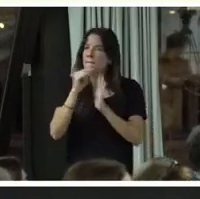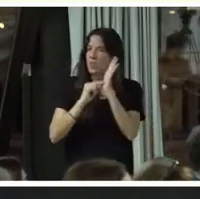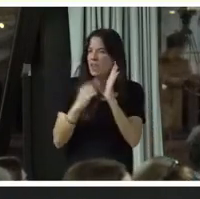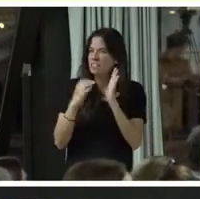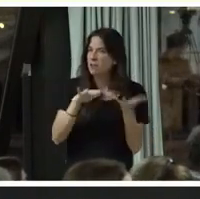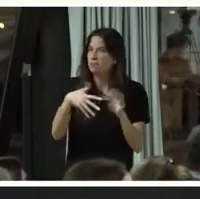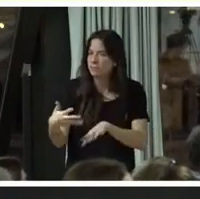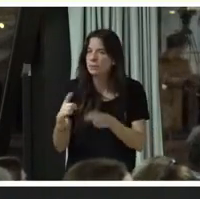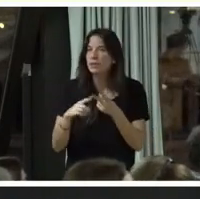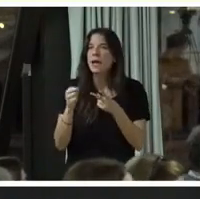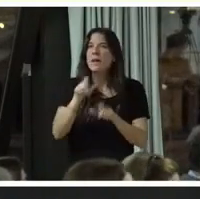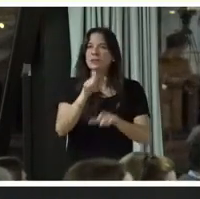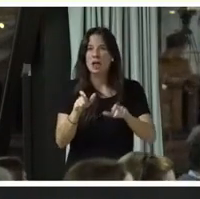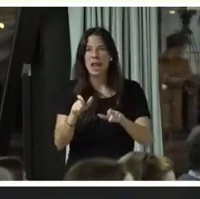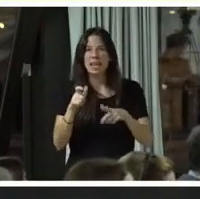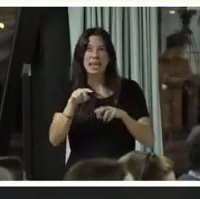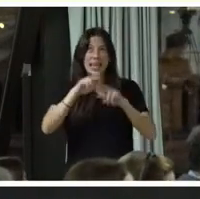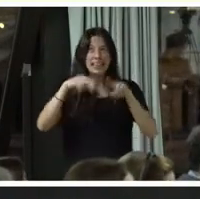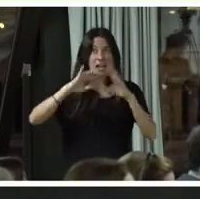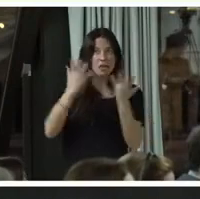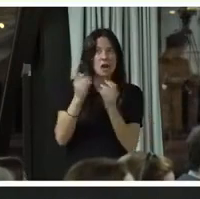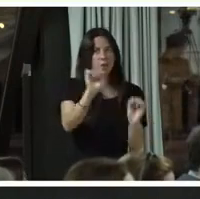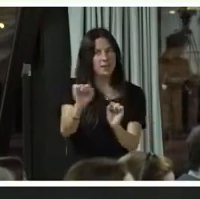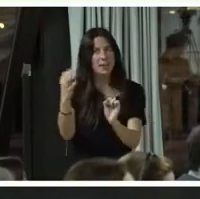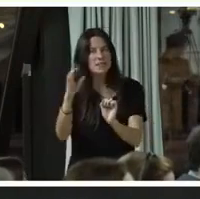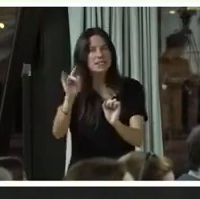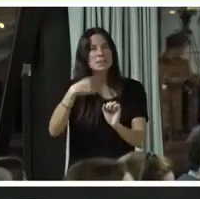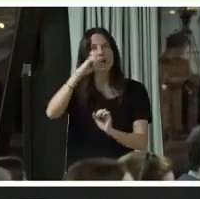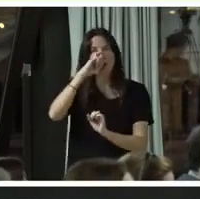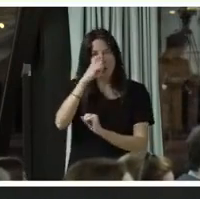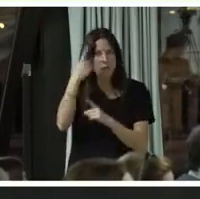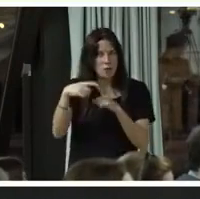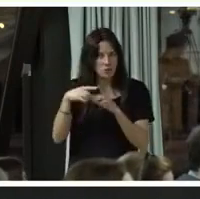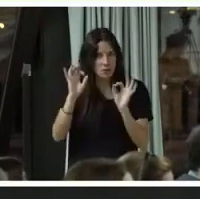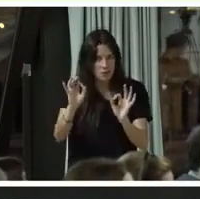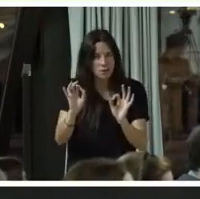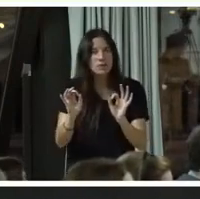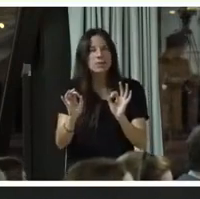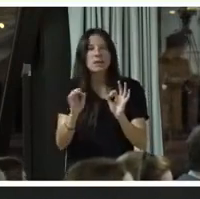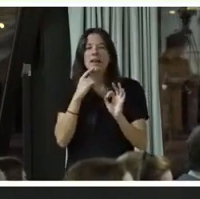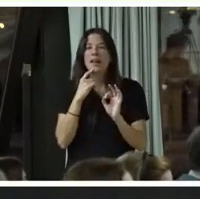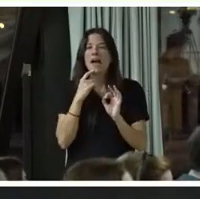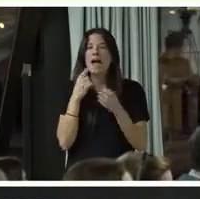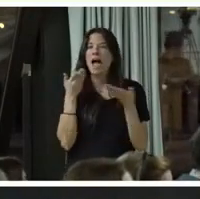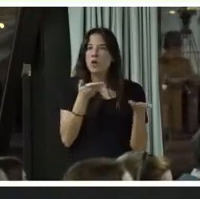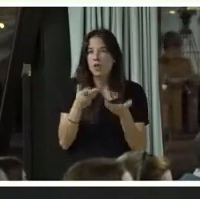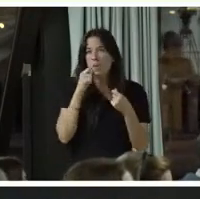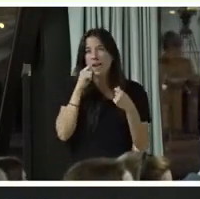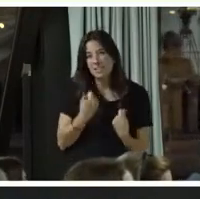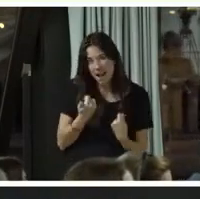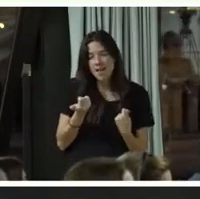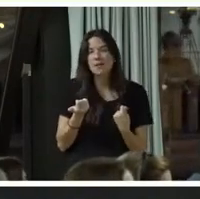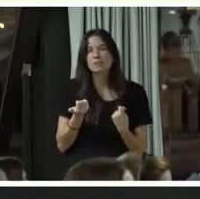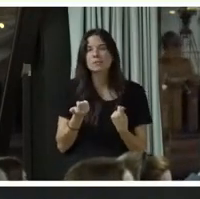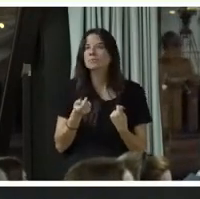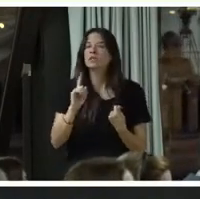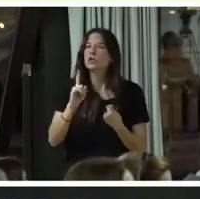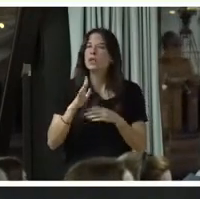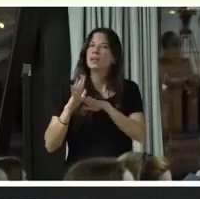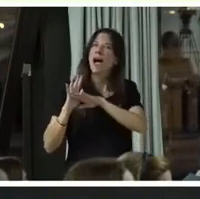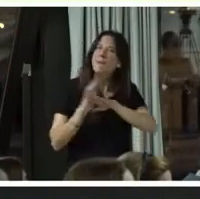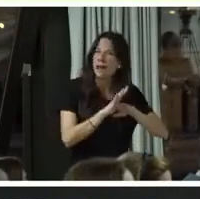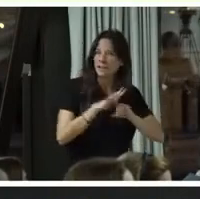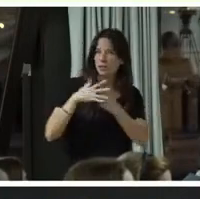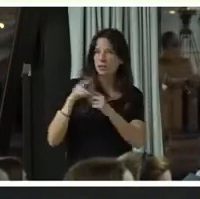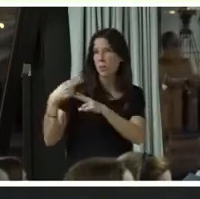al personal internacional Pero sin olvidar una cuestión y es la cooperación y la ayuda un itaria no está aislado del